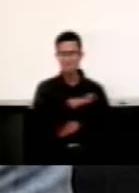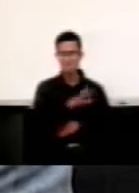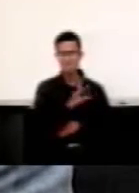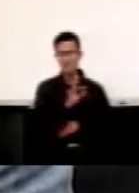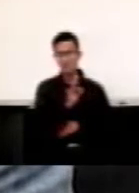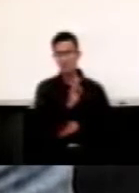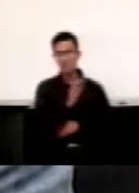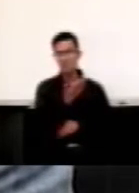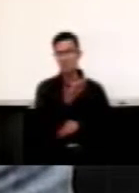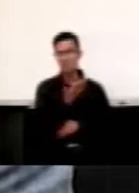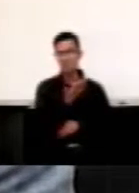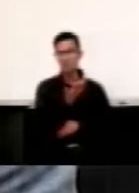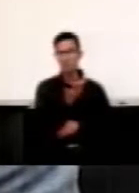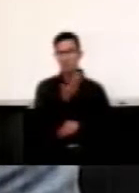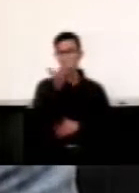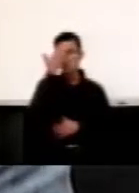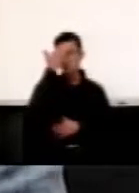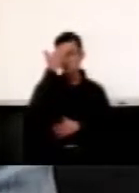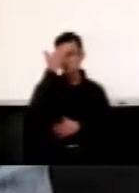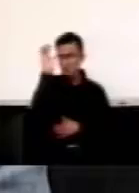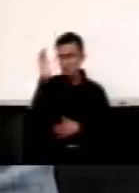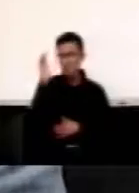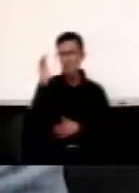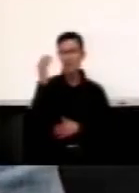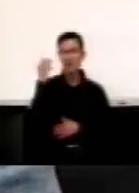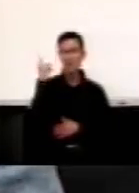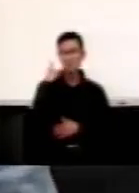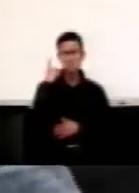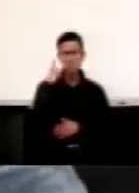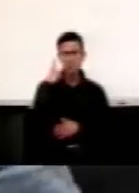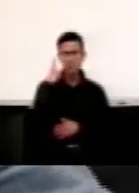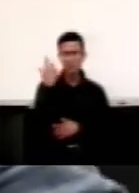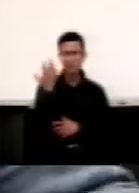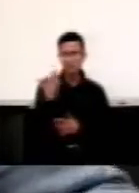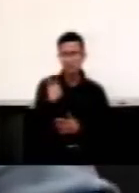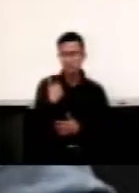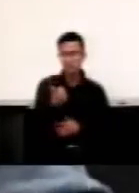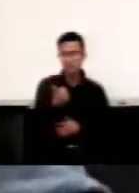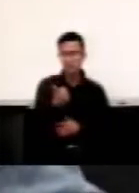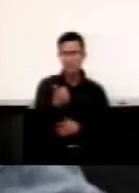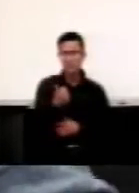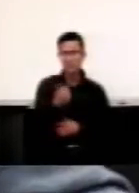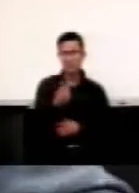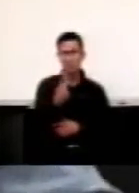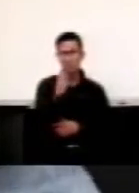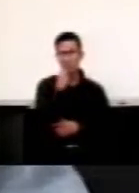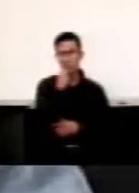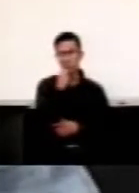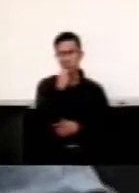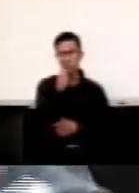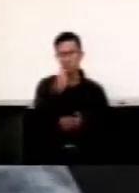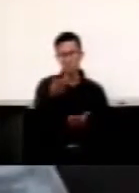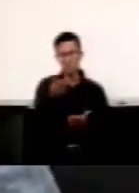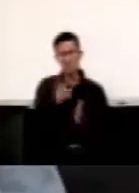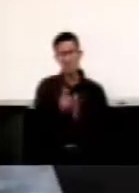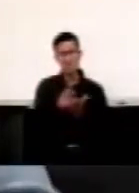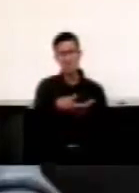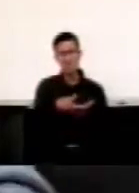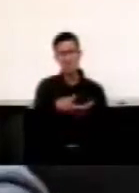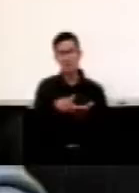el doctor O'Neill y Luis Eduardo me conocen, pues muchas veces soy